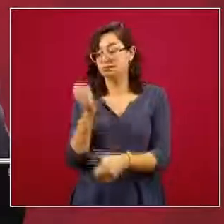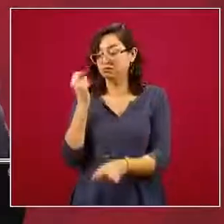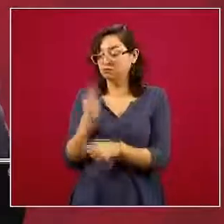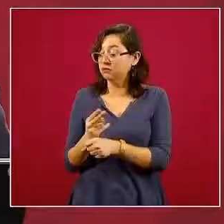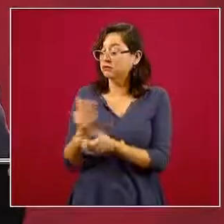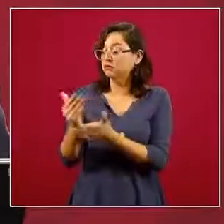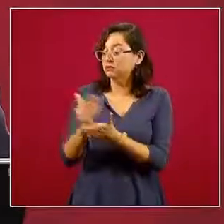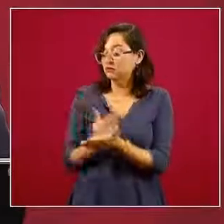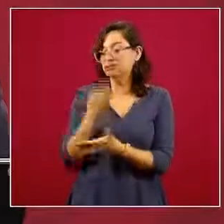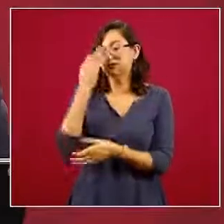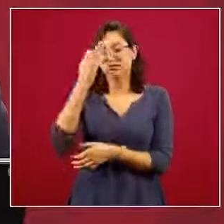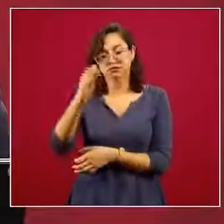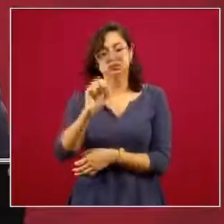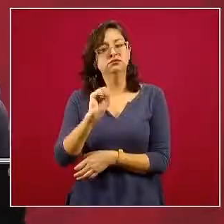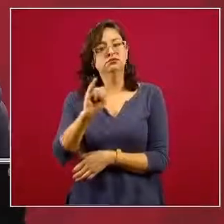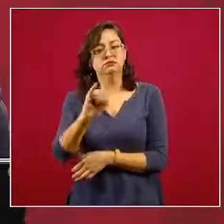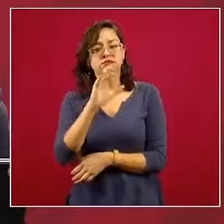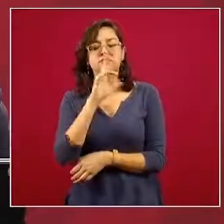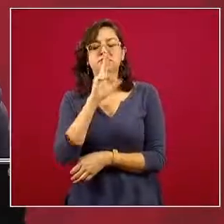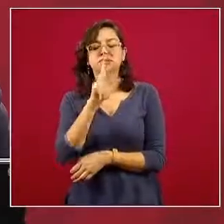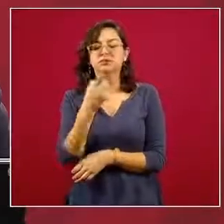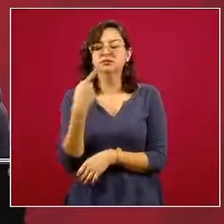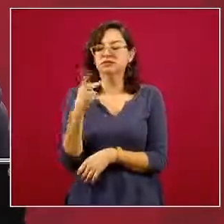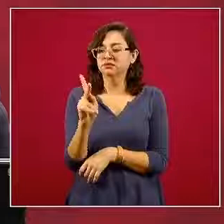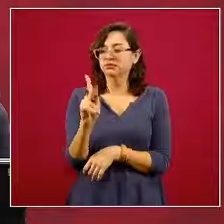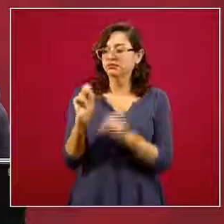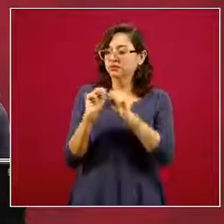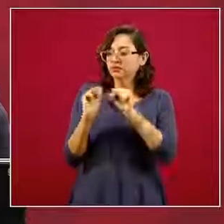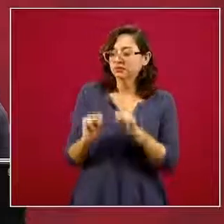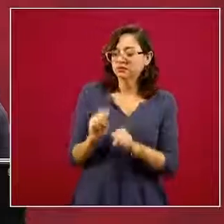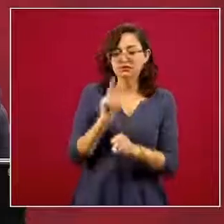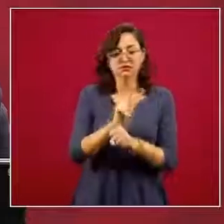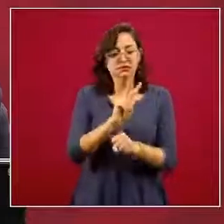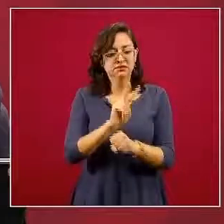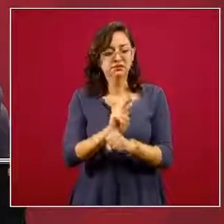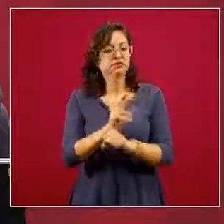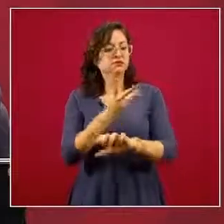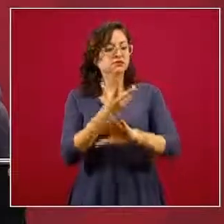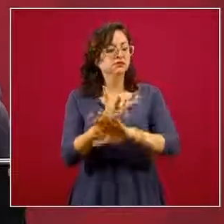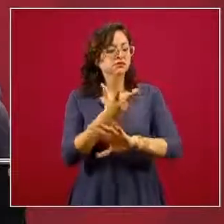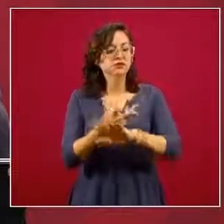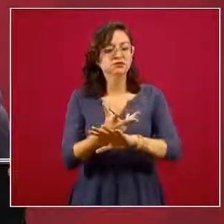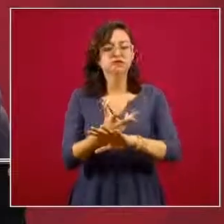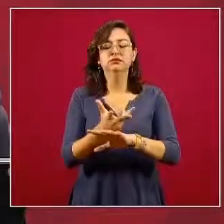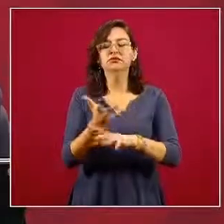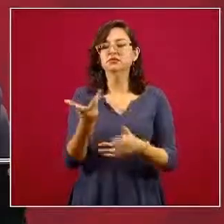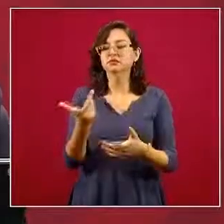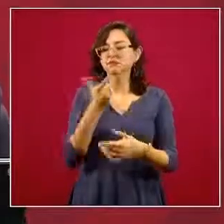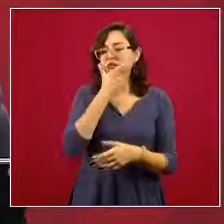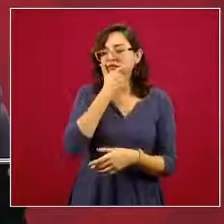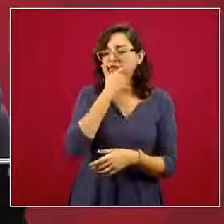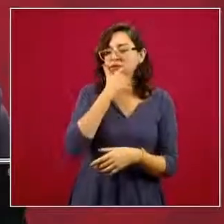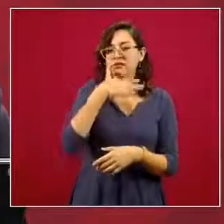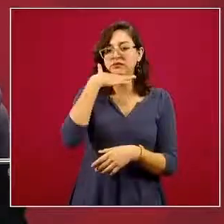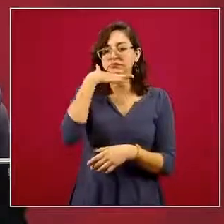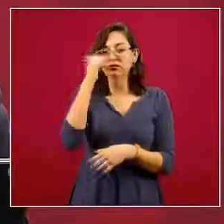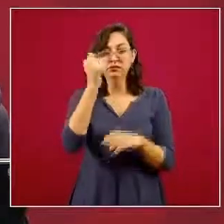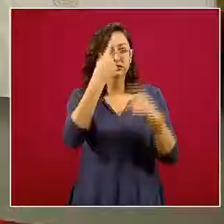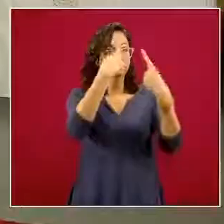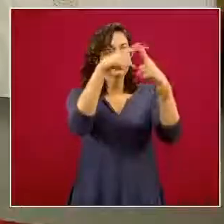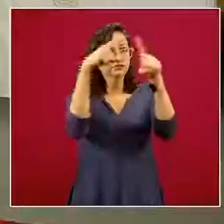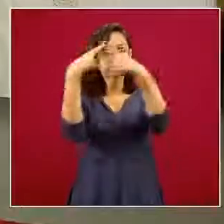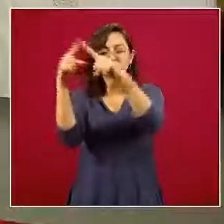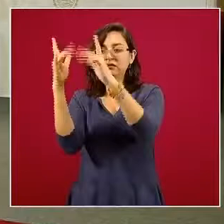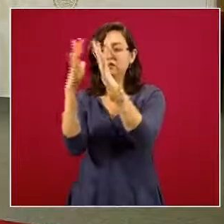en sistemas, por ejemplo, de vigilancia en Estados Unidos, en Reino Unido, en Alemania, por mencionar algunos ejemplos,